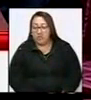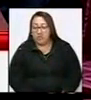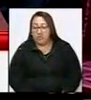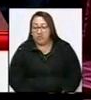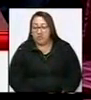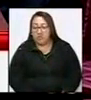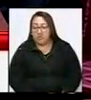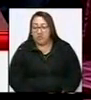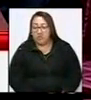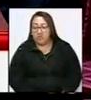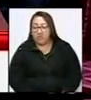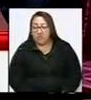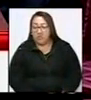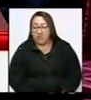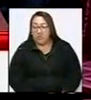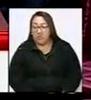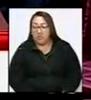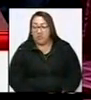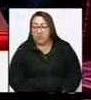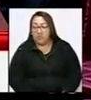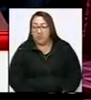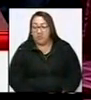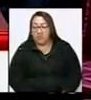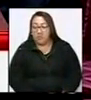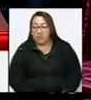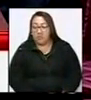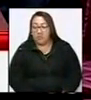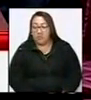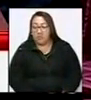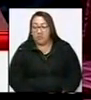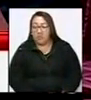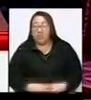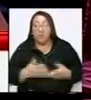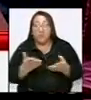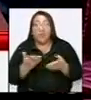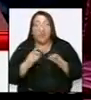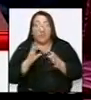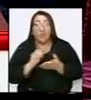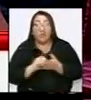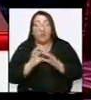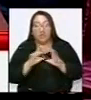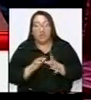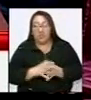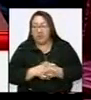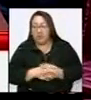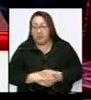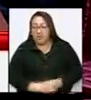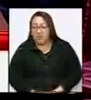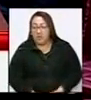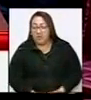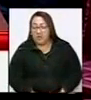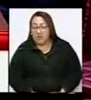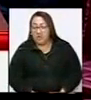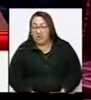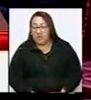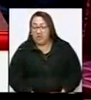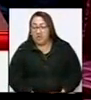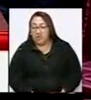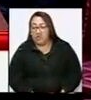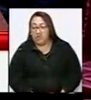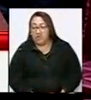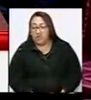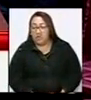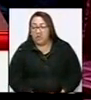si en caso se somete, ¿podrían alcanzarlo por escrito también? Para que con